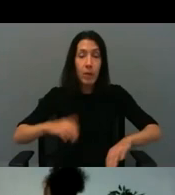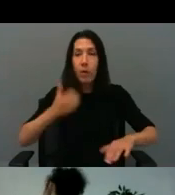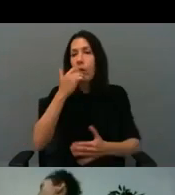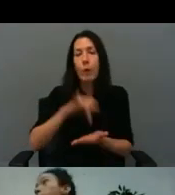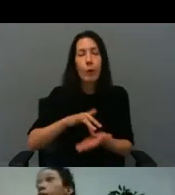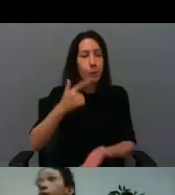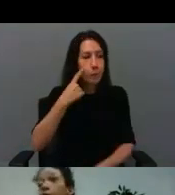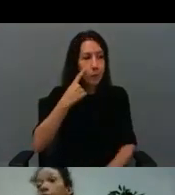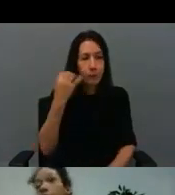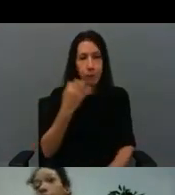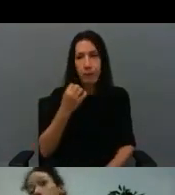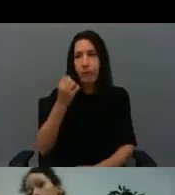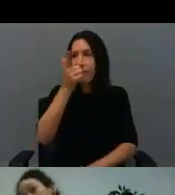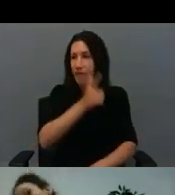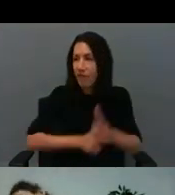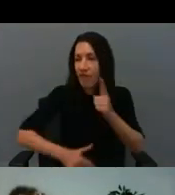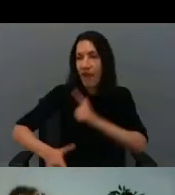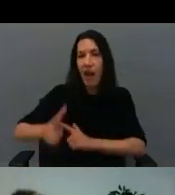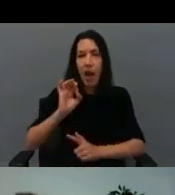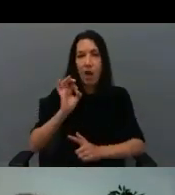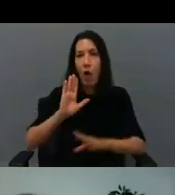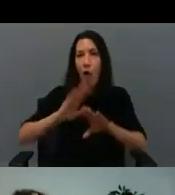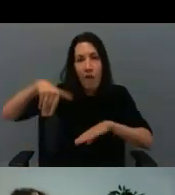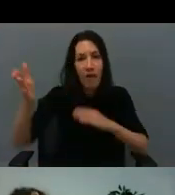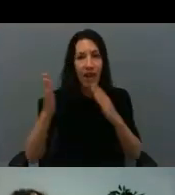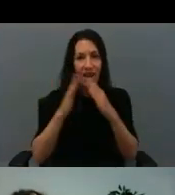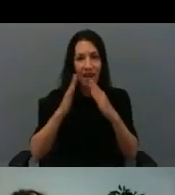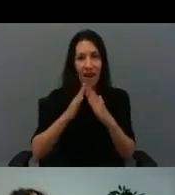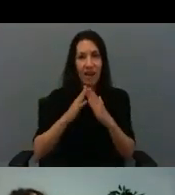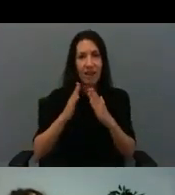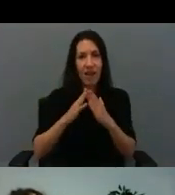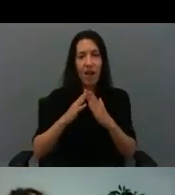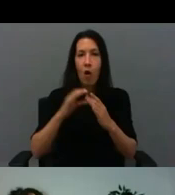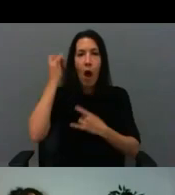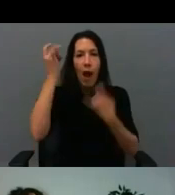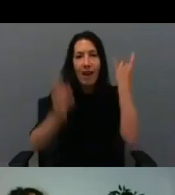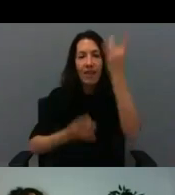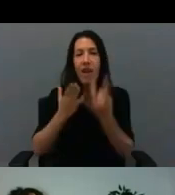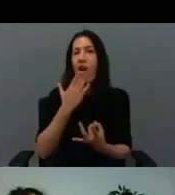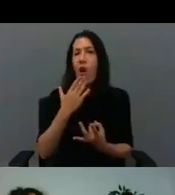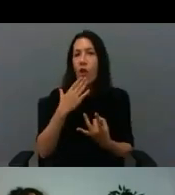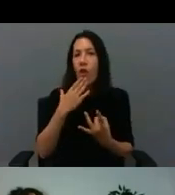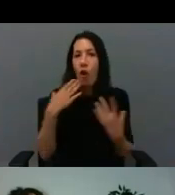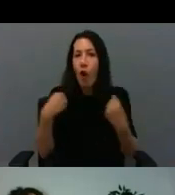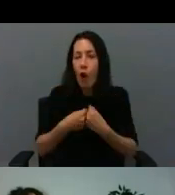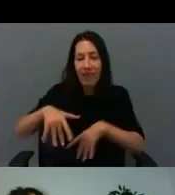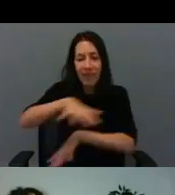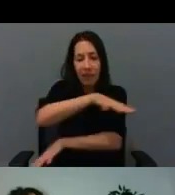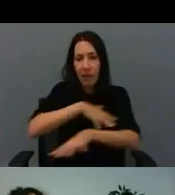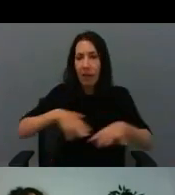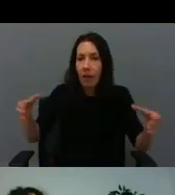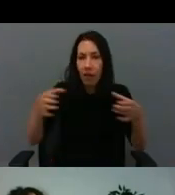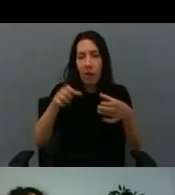para actividades de ocio con personas con discapacidad, porque